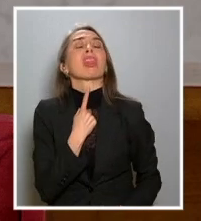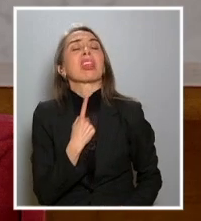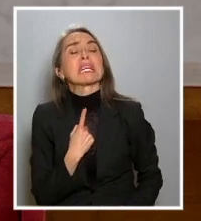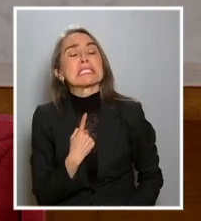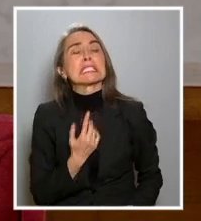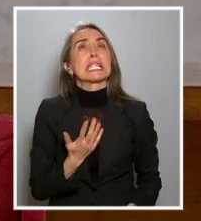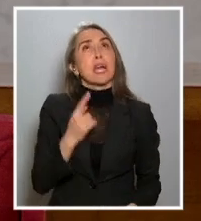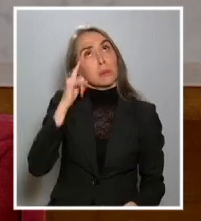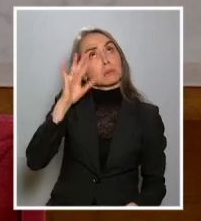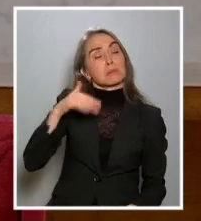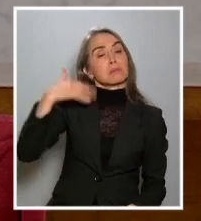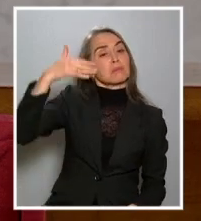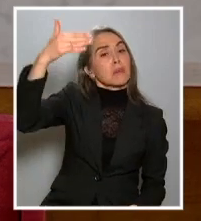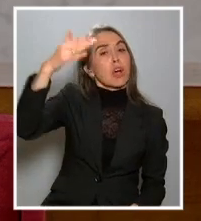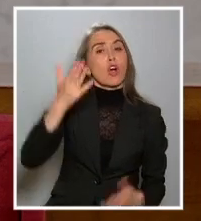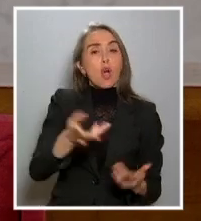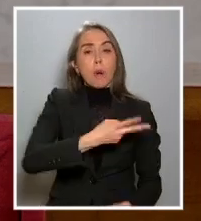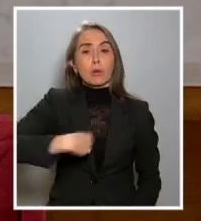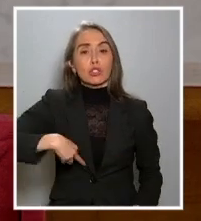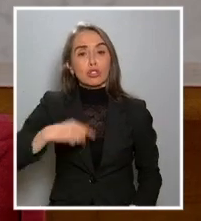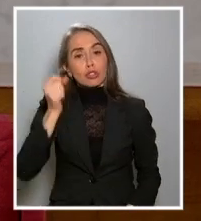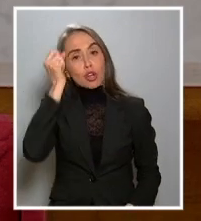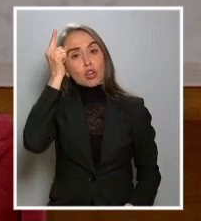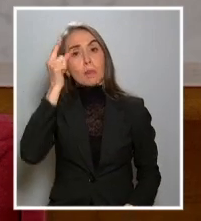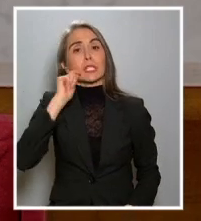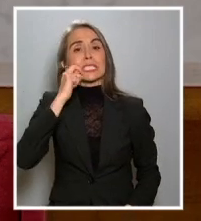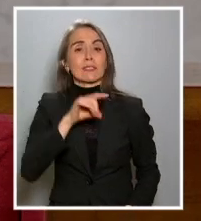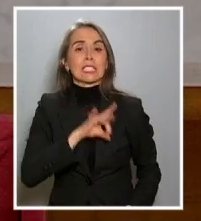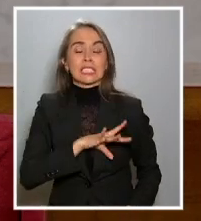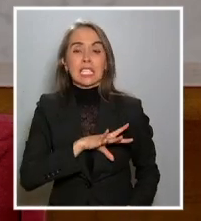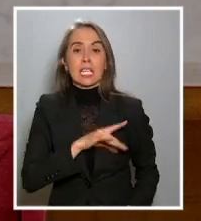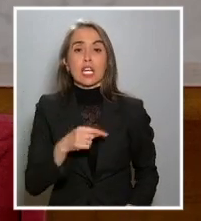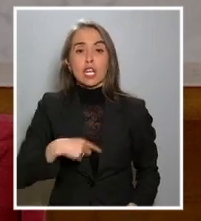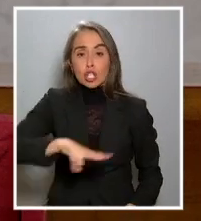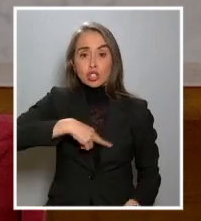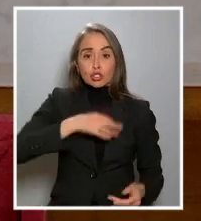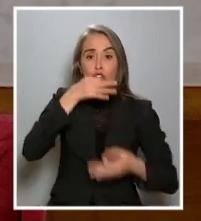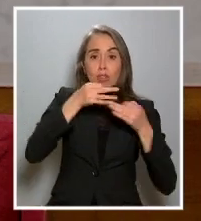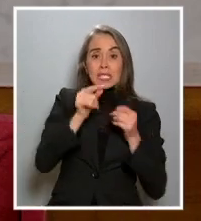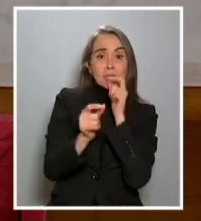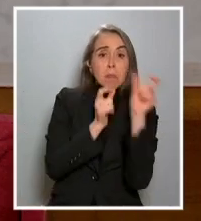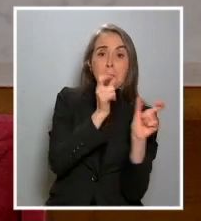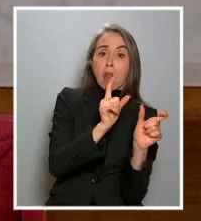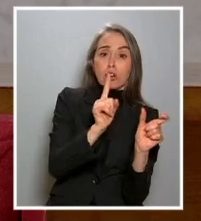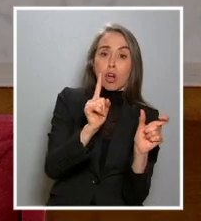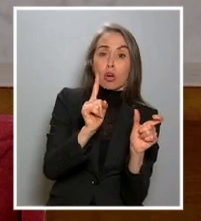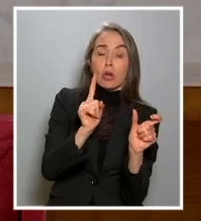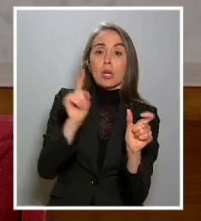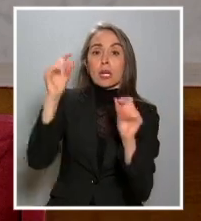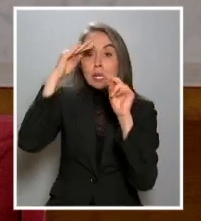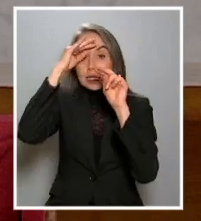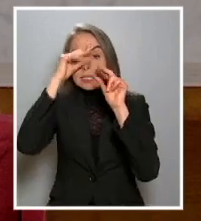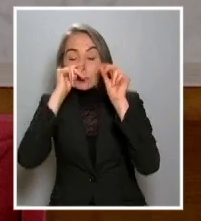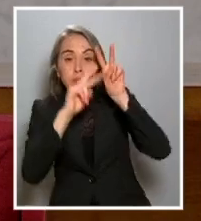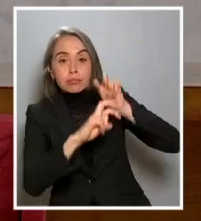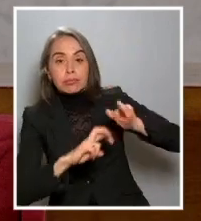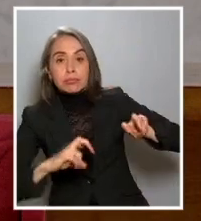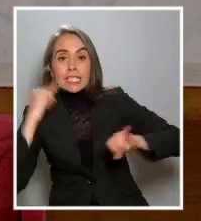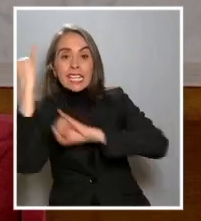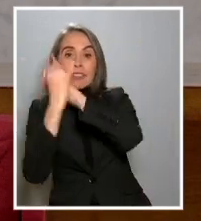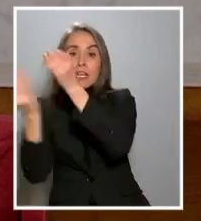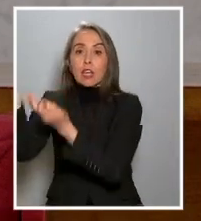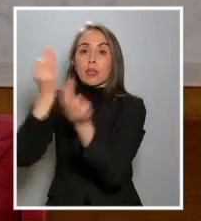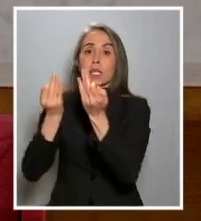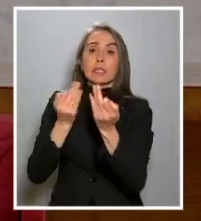o cómo nosotros entendemos Chile. No lo decimos nosotros, sino que lo dicen los analistas internacionales y lo revela